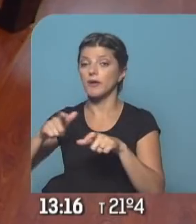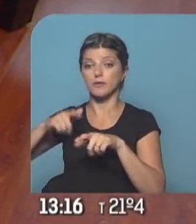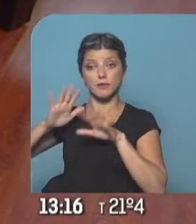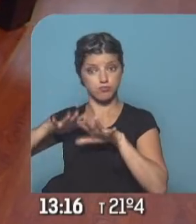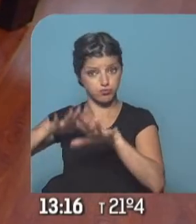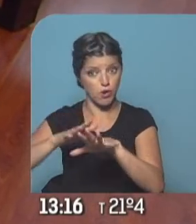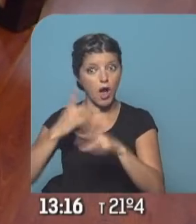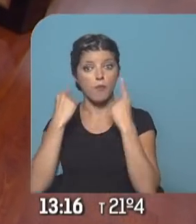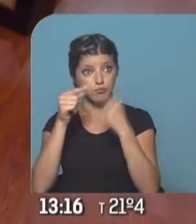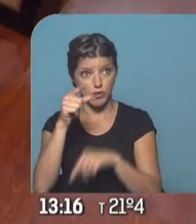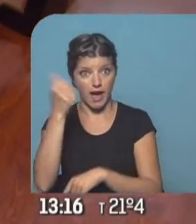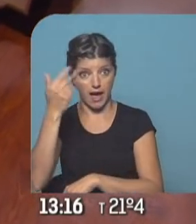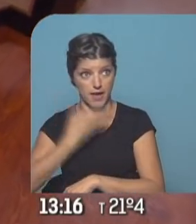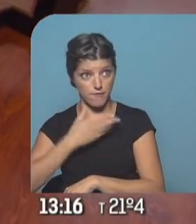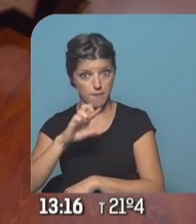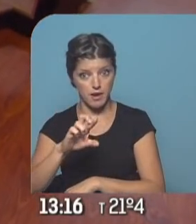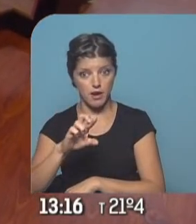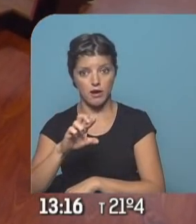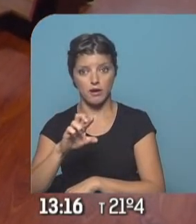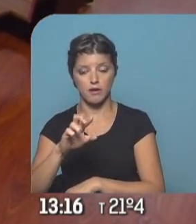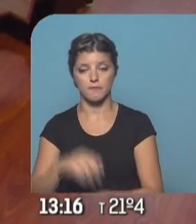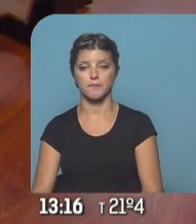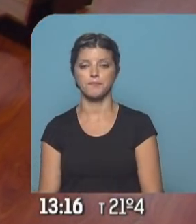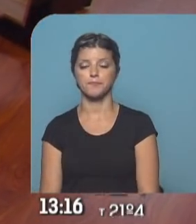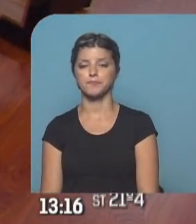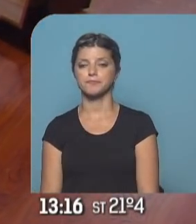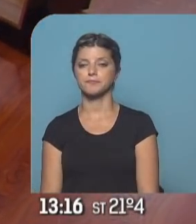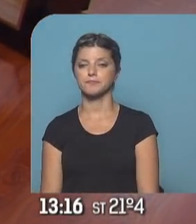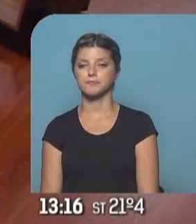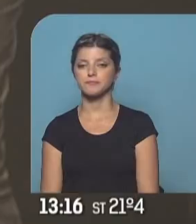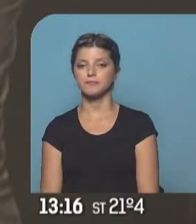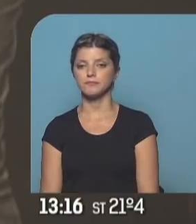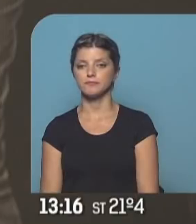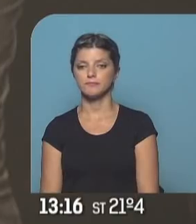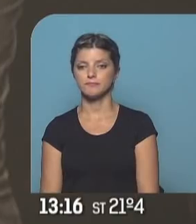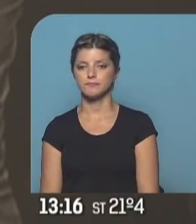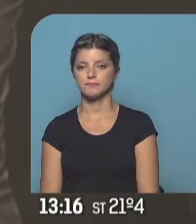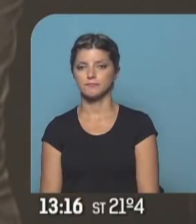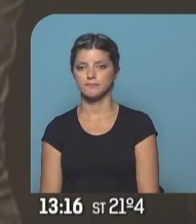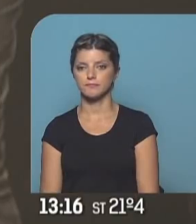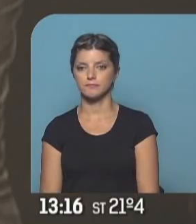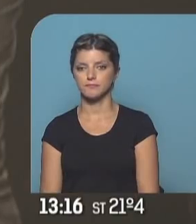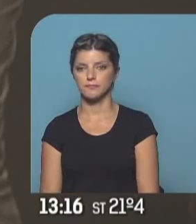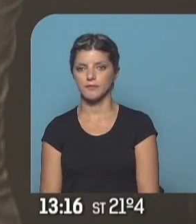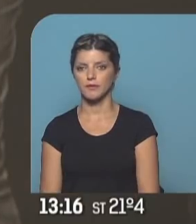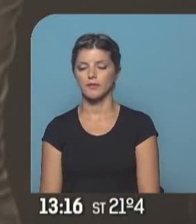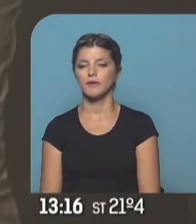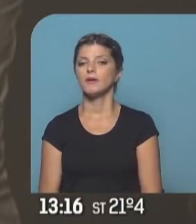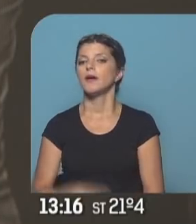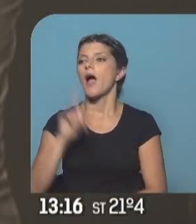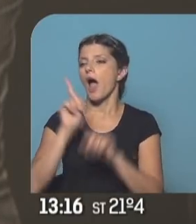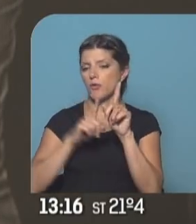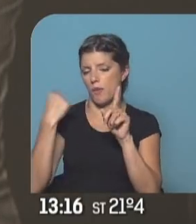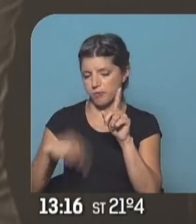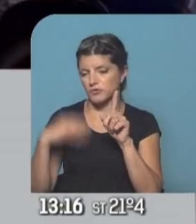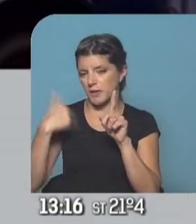AFP. Sí, pero digamos, lo que puede ocurrir, hay cosas que yo creo que el país va a cambiar, en todo caso se lentifican